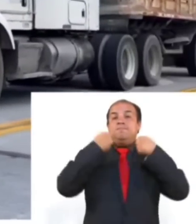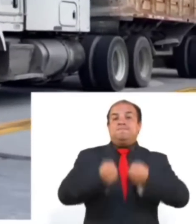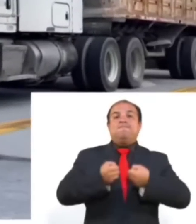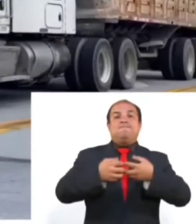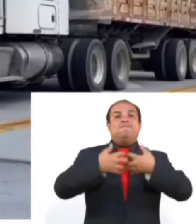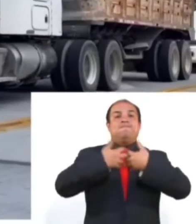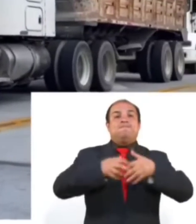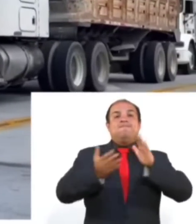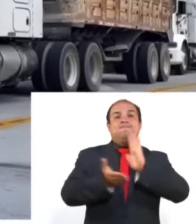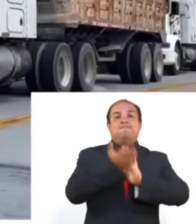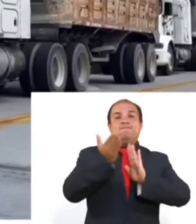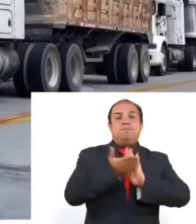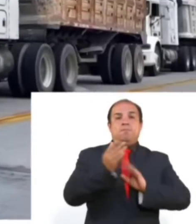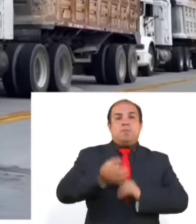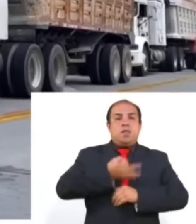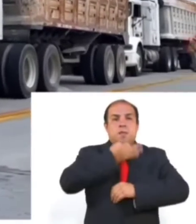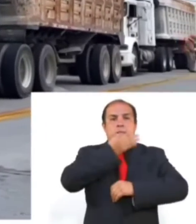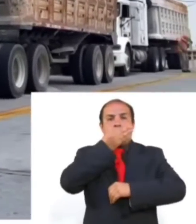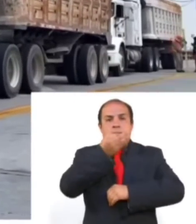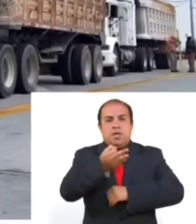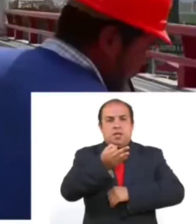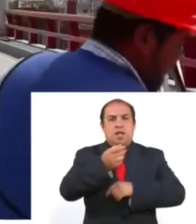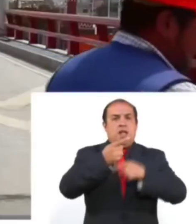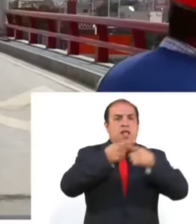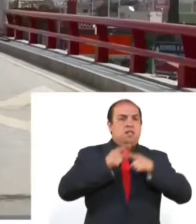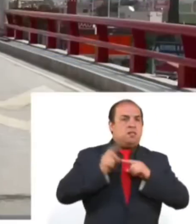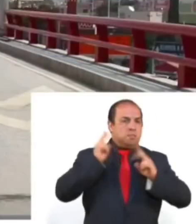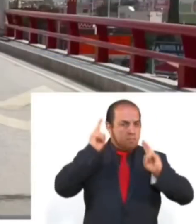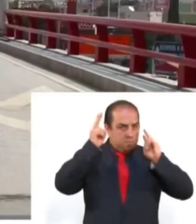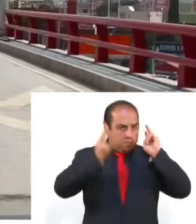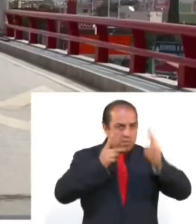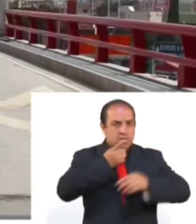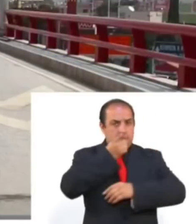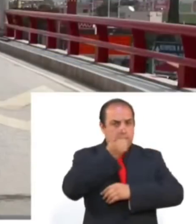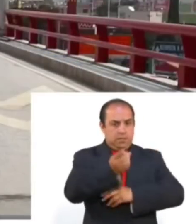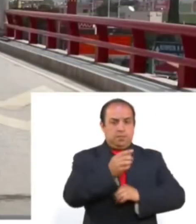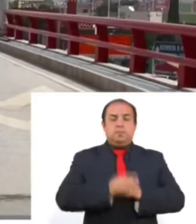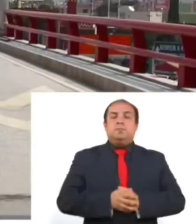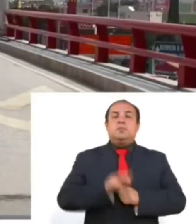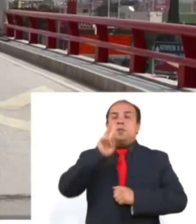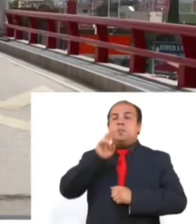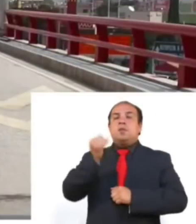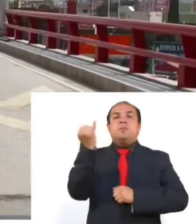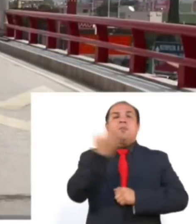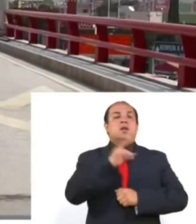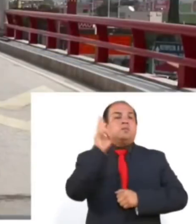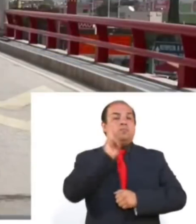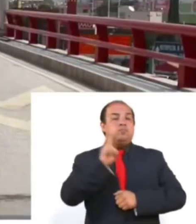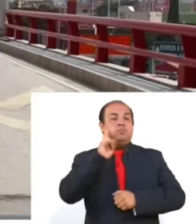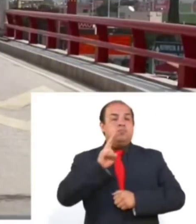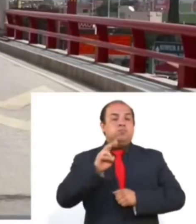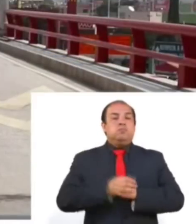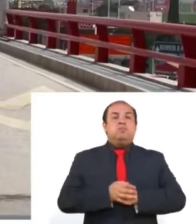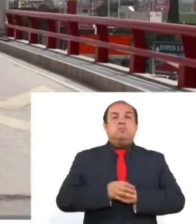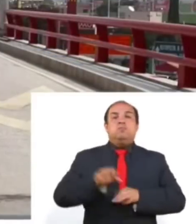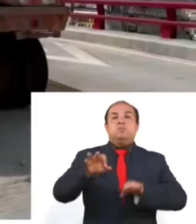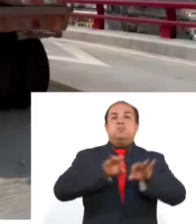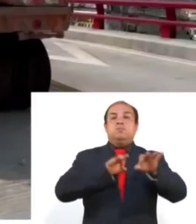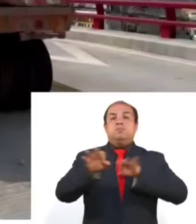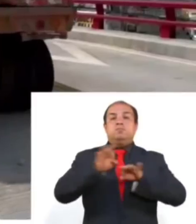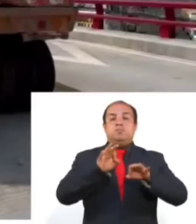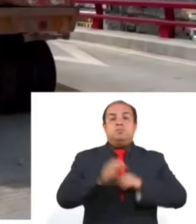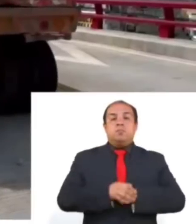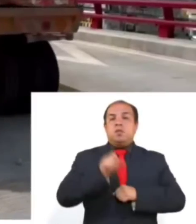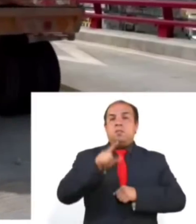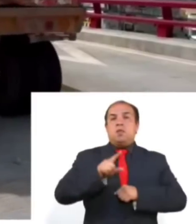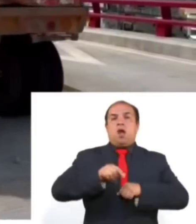que lo fuimos mencionando a lo largo de las visitas bueno están viendo imágenes de las pruebas dinámicas estáticas